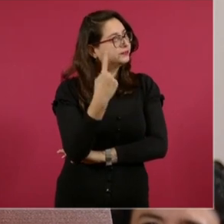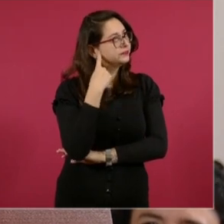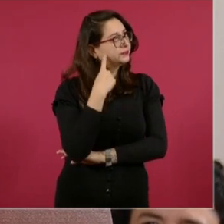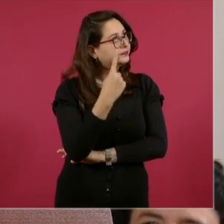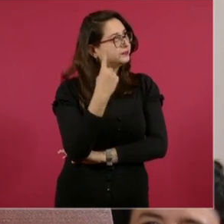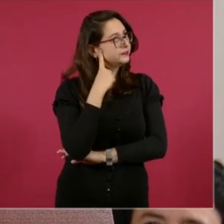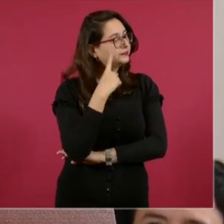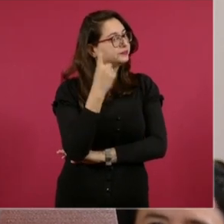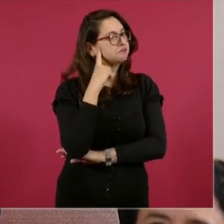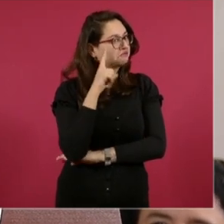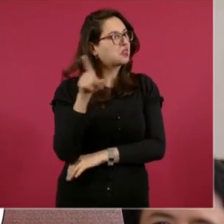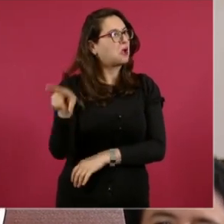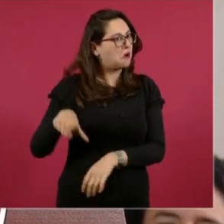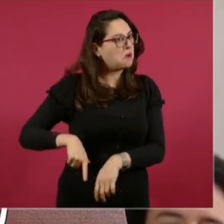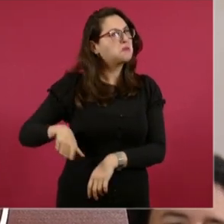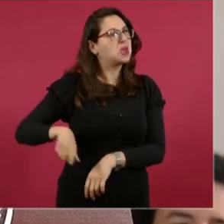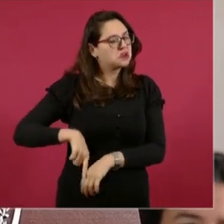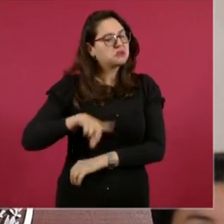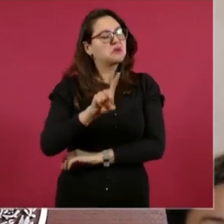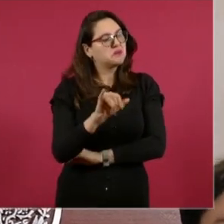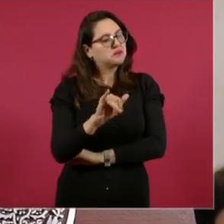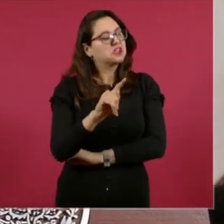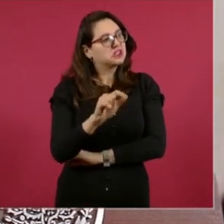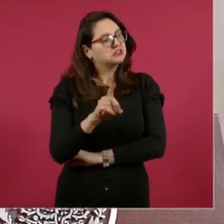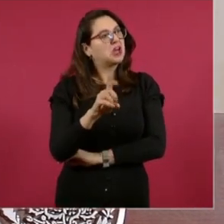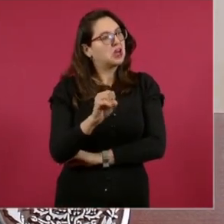somos dictadores y